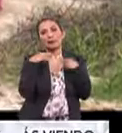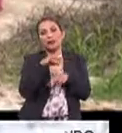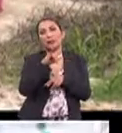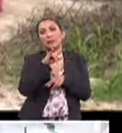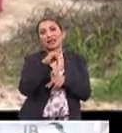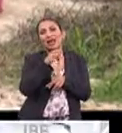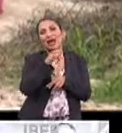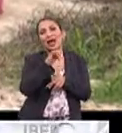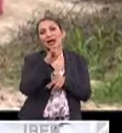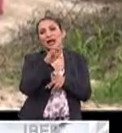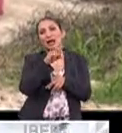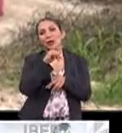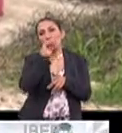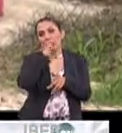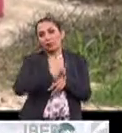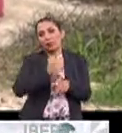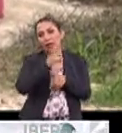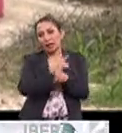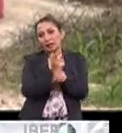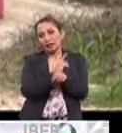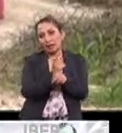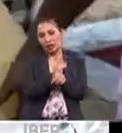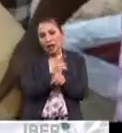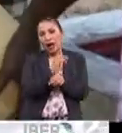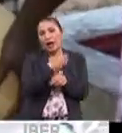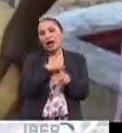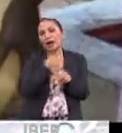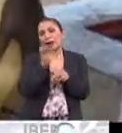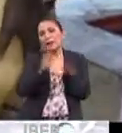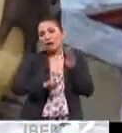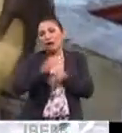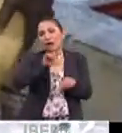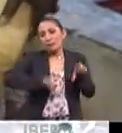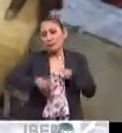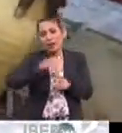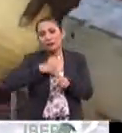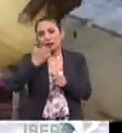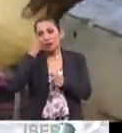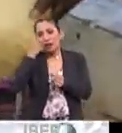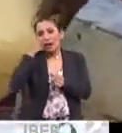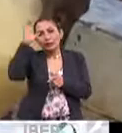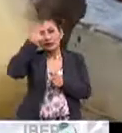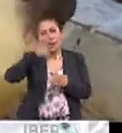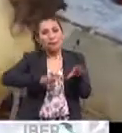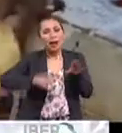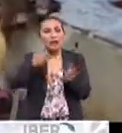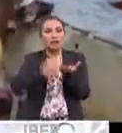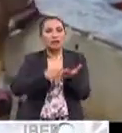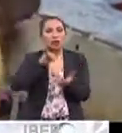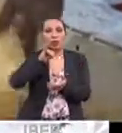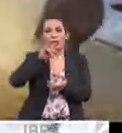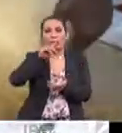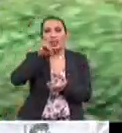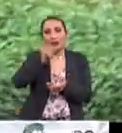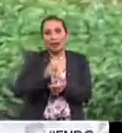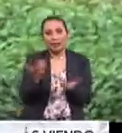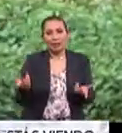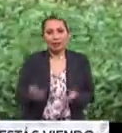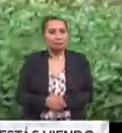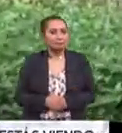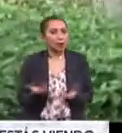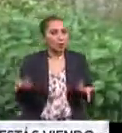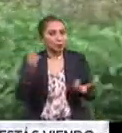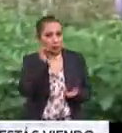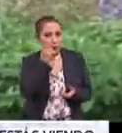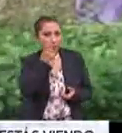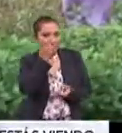Miguel Ángel Romero Flores, jefe de la carrera de Ingeniería Bioquímica de la Escuela Nacional de Ciencias Biológicas del Instituto Politécnico Nacional de México,